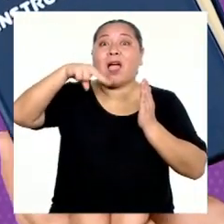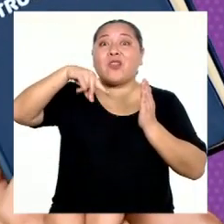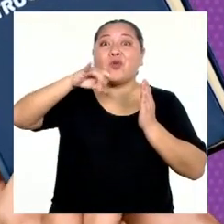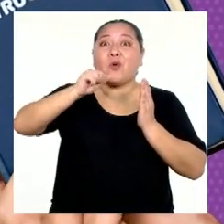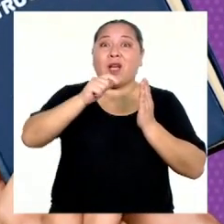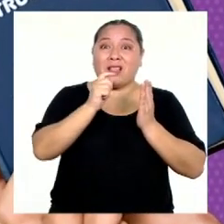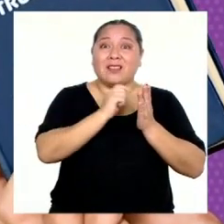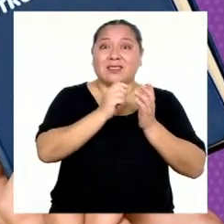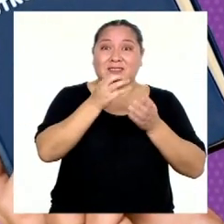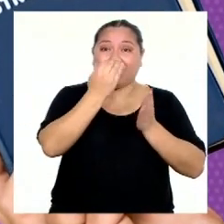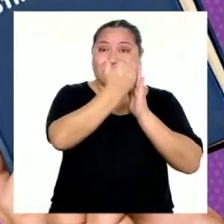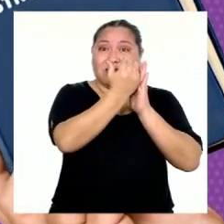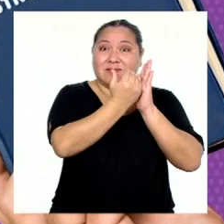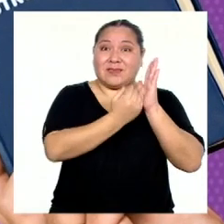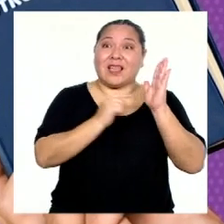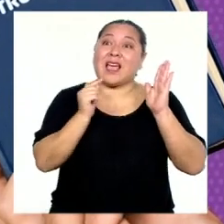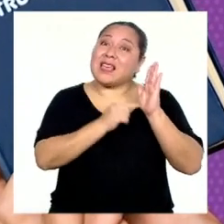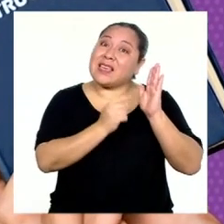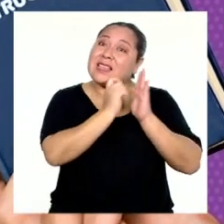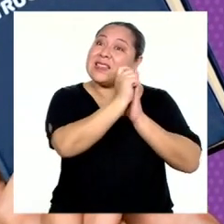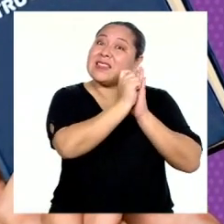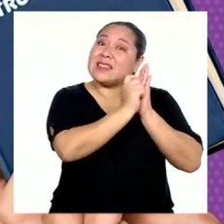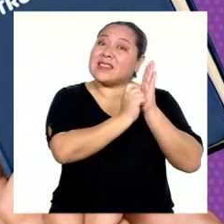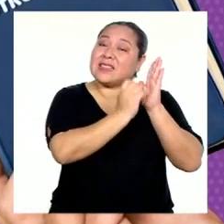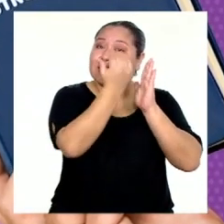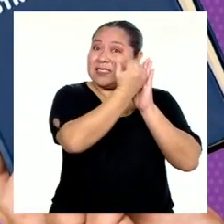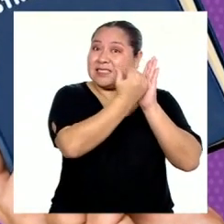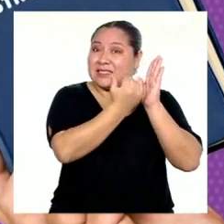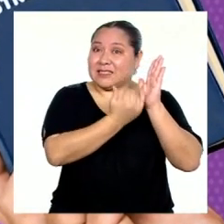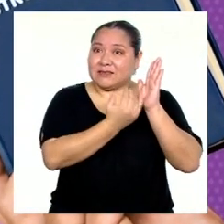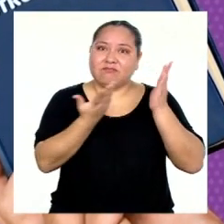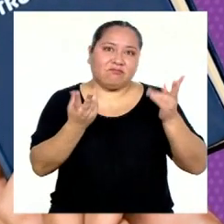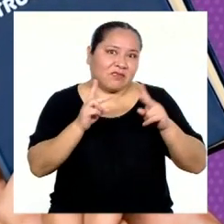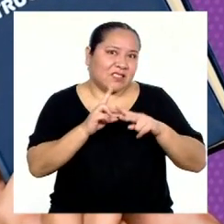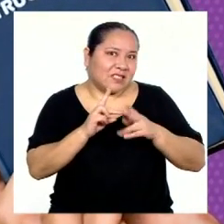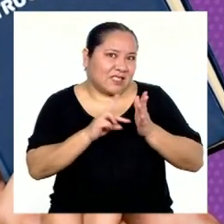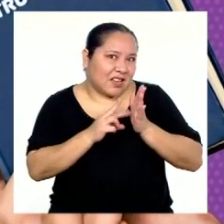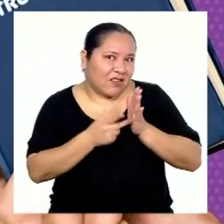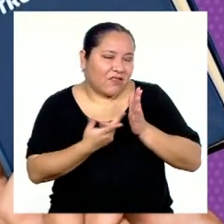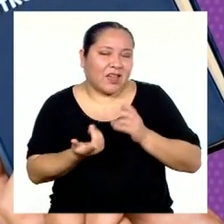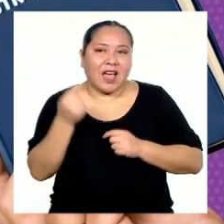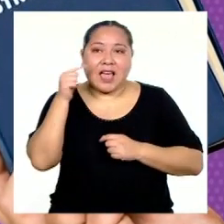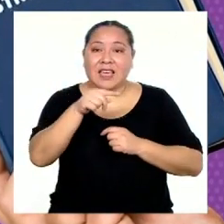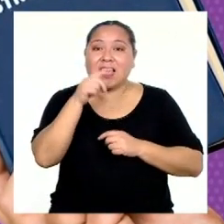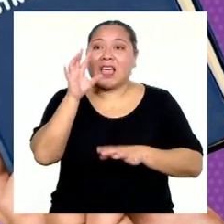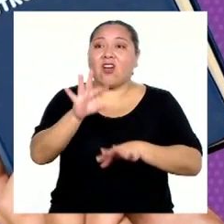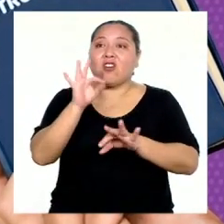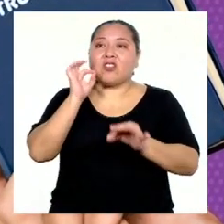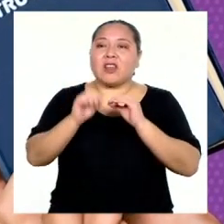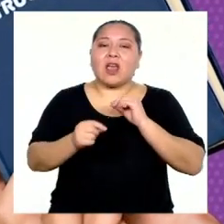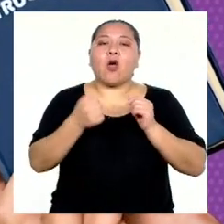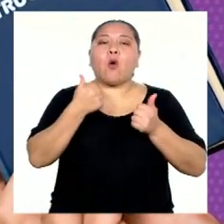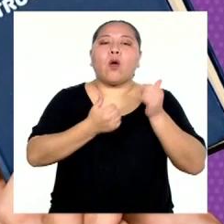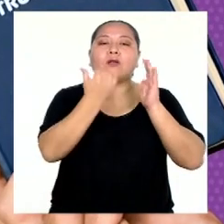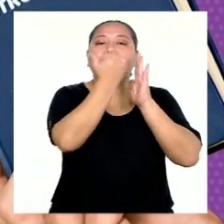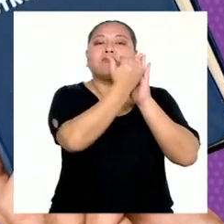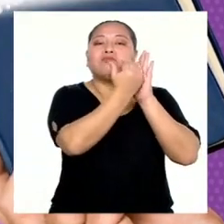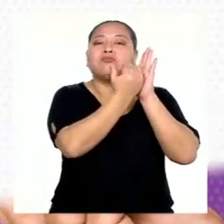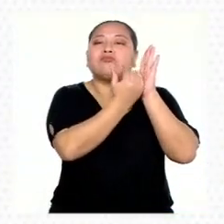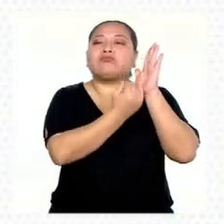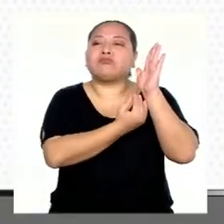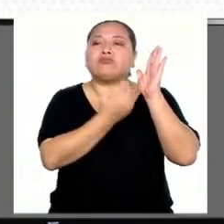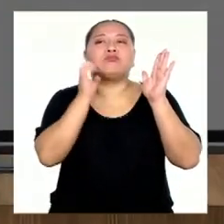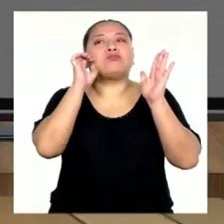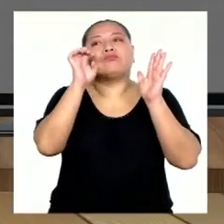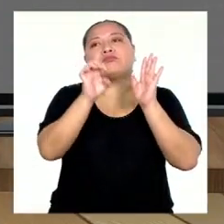Estos manuales contienen textos del tipo instructivo, es decir, en ellos encontrarás las indicaciones para,